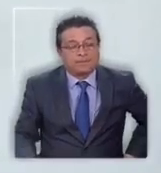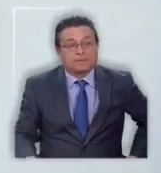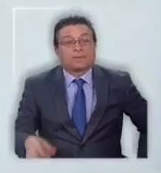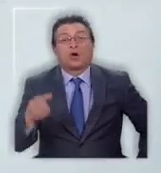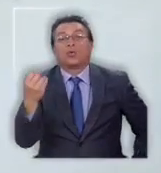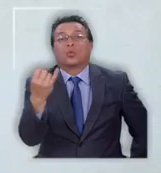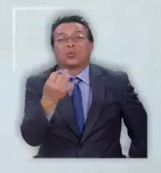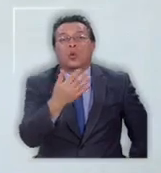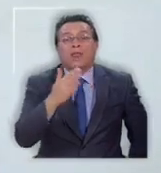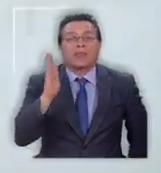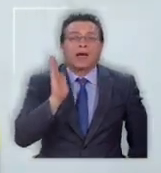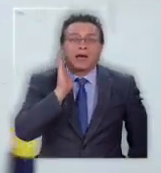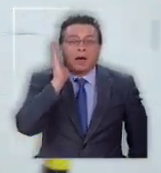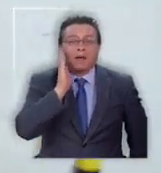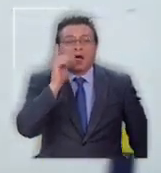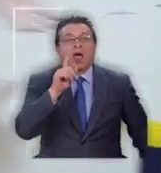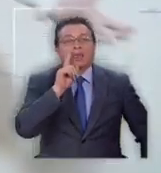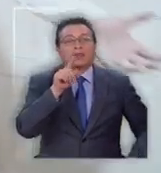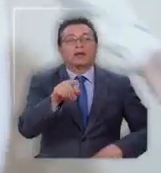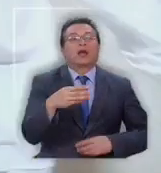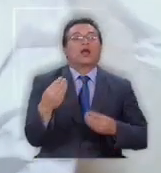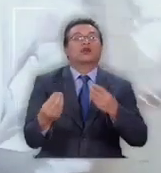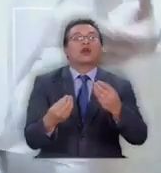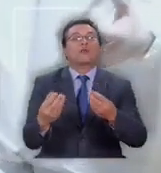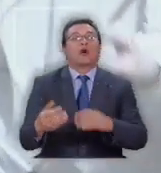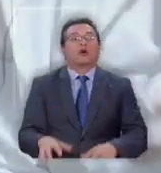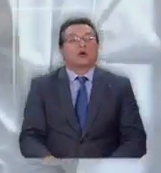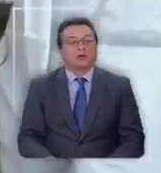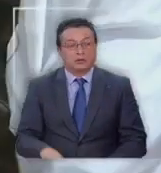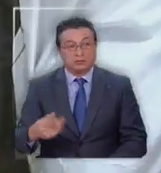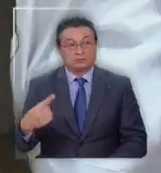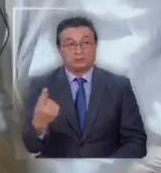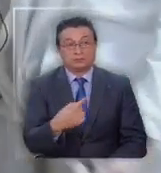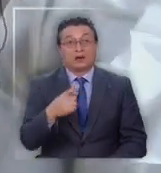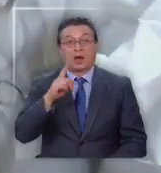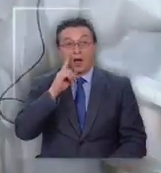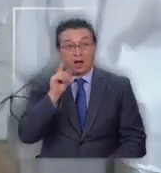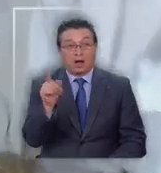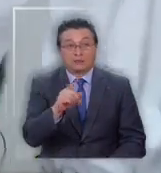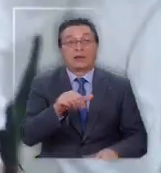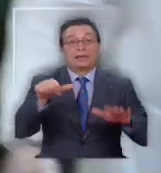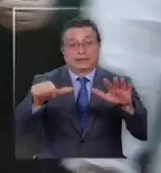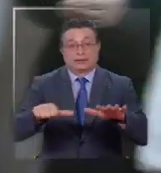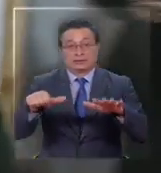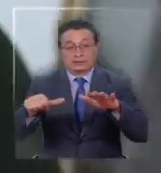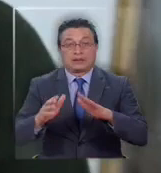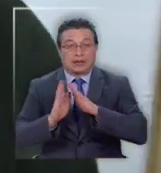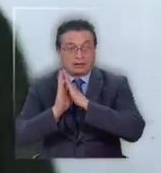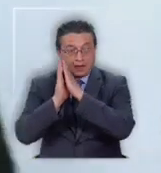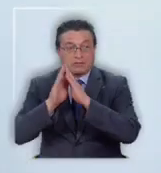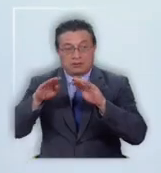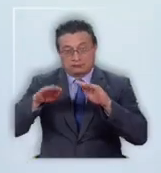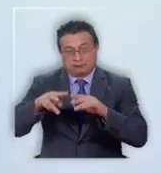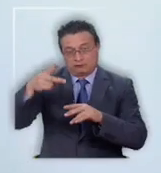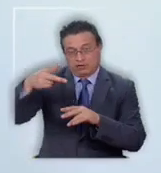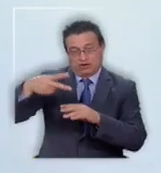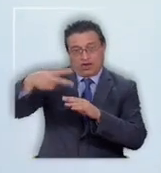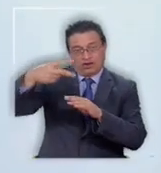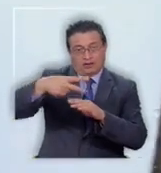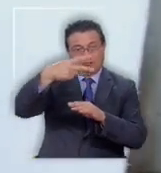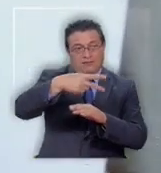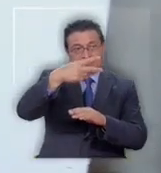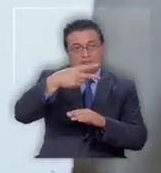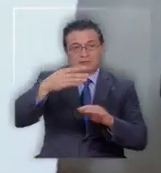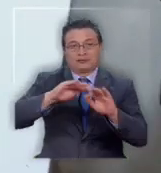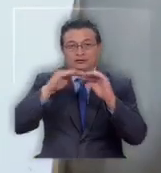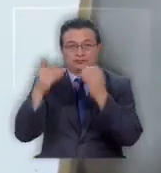¿Cuántas camas tienen acá? ¿Cómo lo hacen? Acá nosotros nos caen 16 camas, 16 camarotes en realidad. Que eso